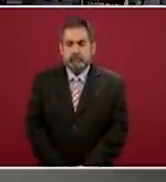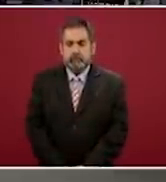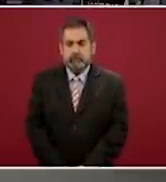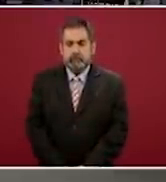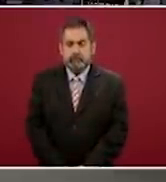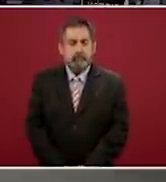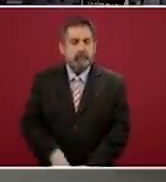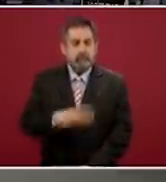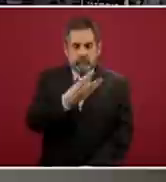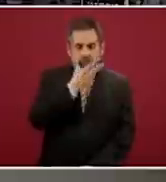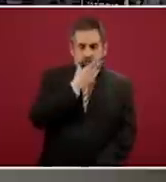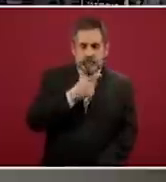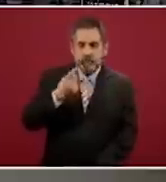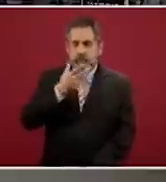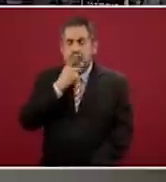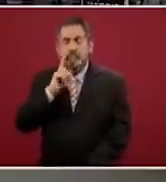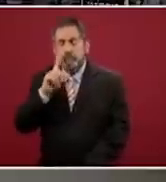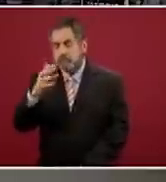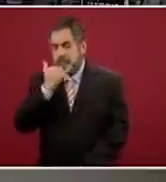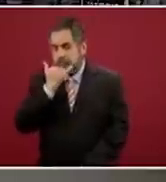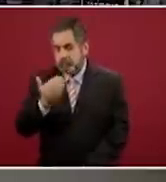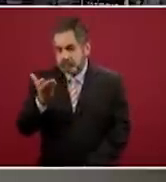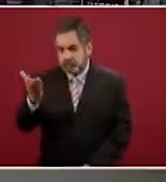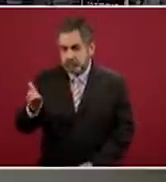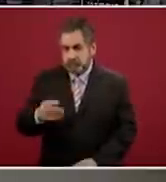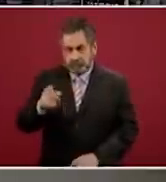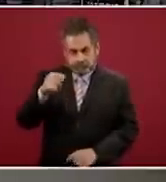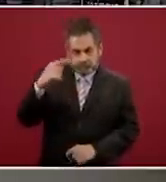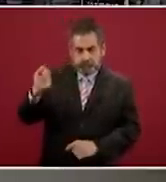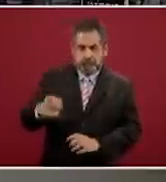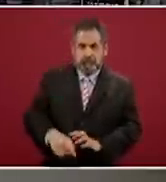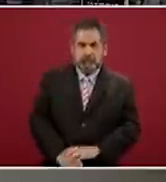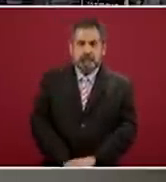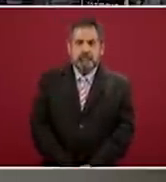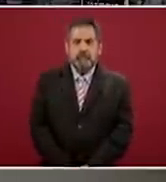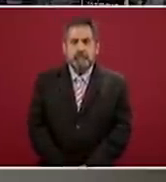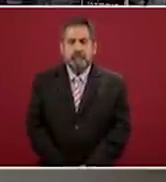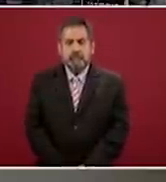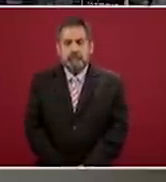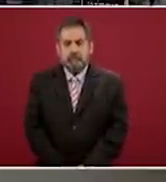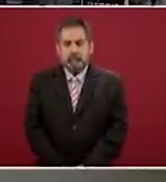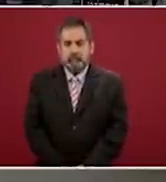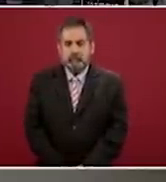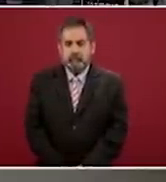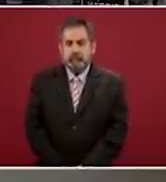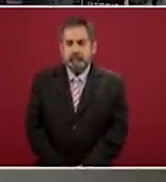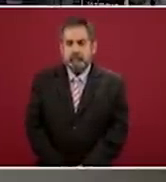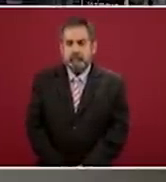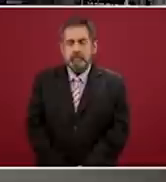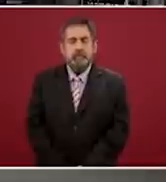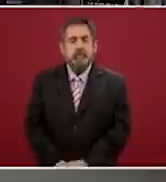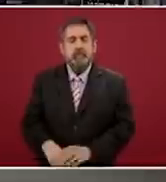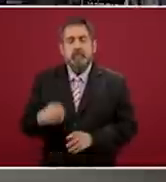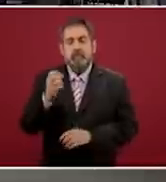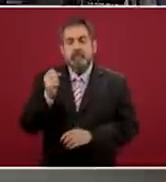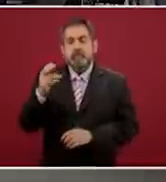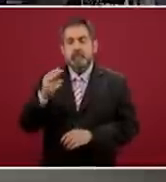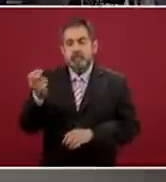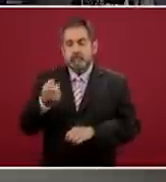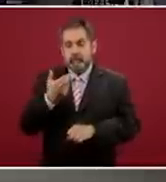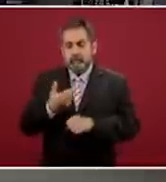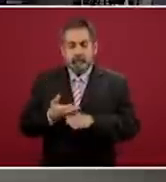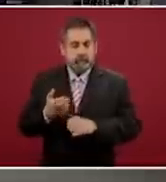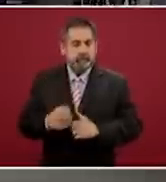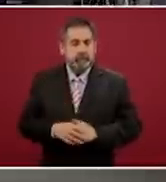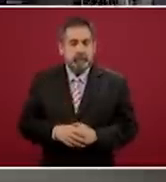tres hombres y tres mujeres. Perdón, estaba usted. Usted, allá. Subsecretario. Ahorita pasan a los otros temas. Subsecretario, puede